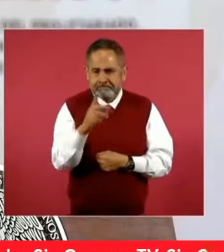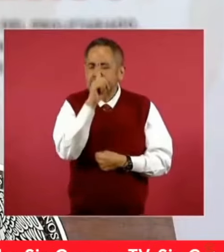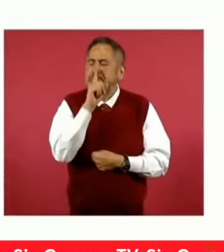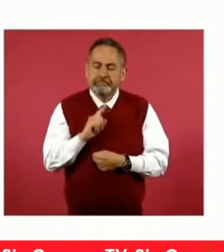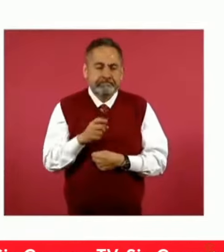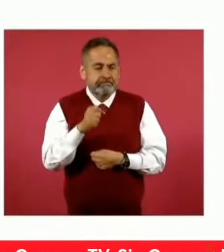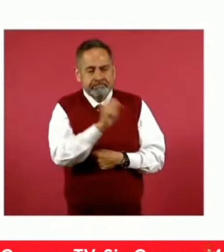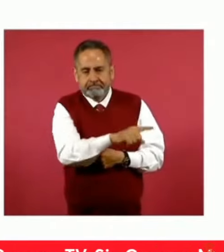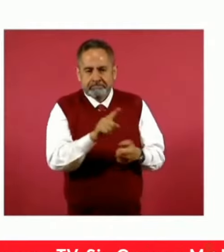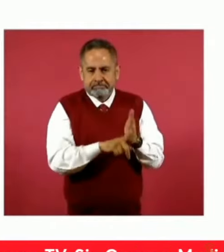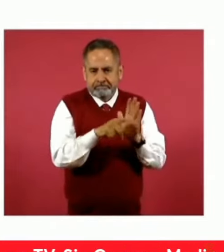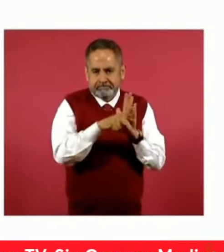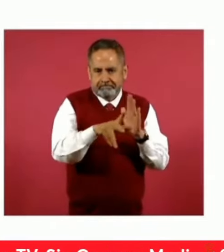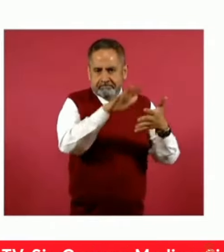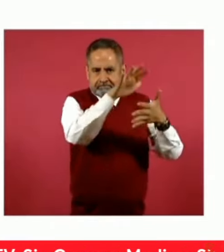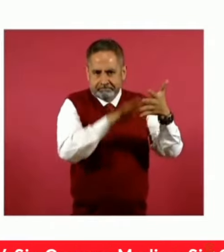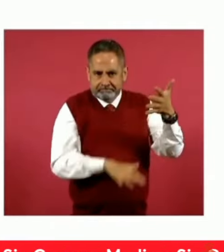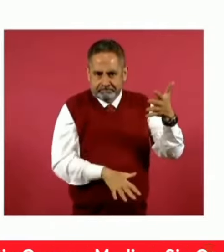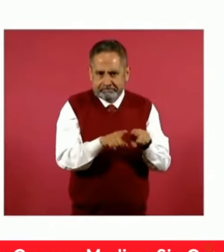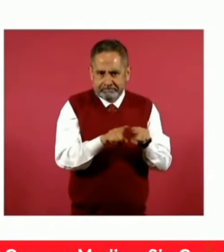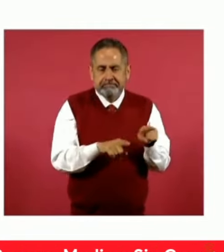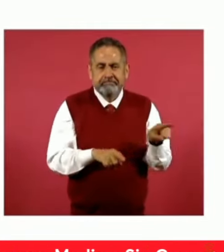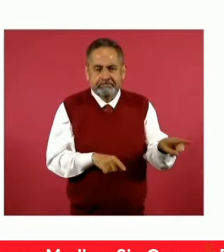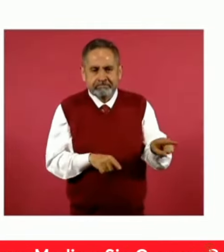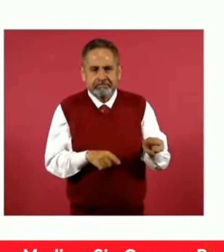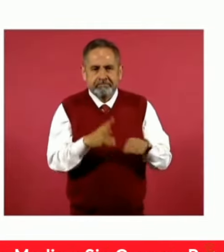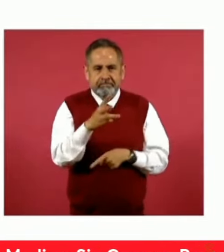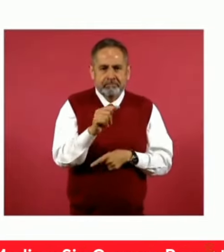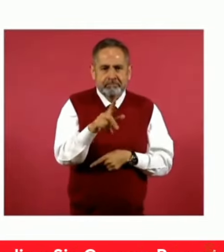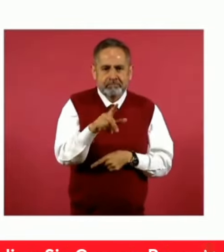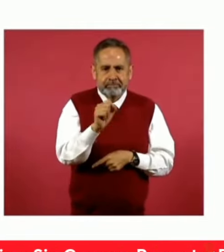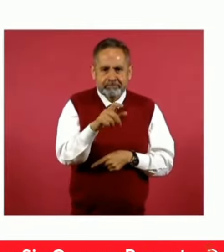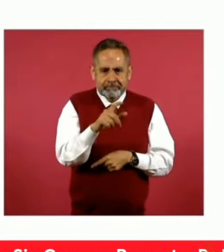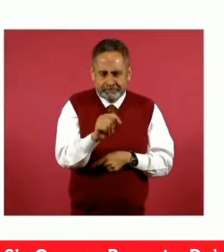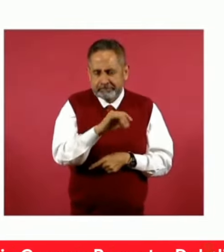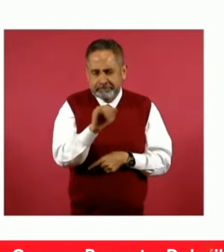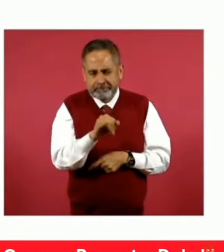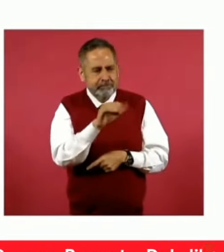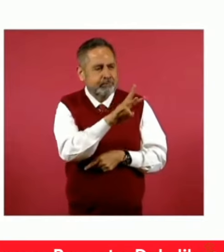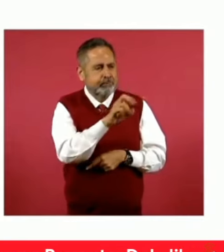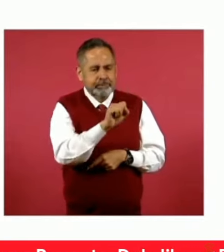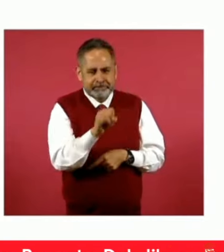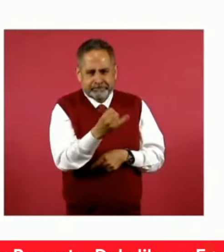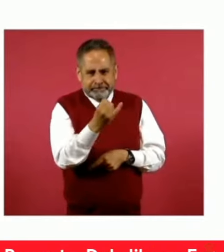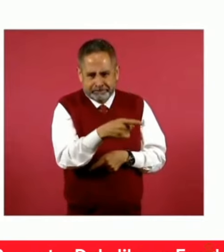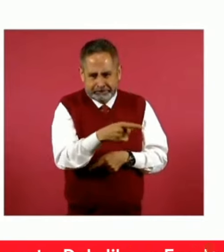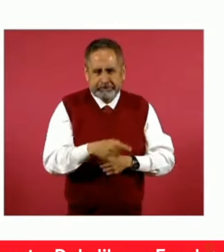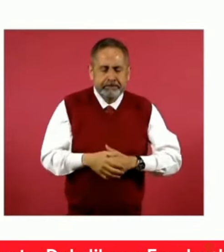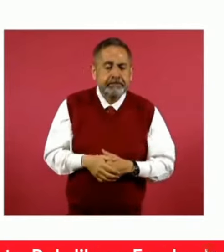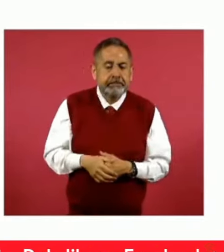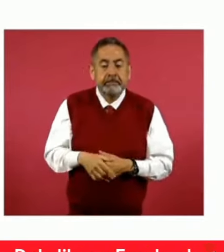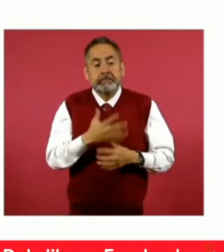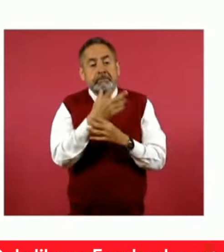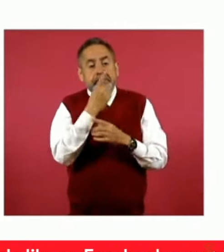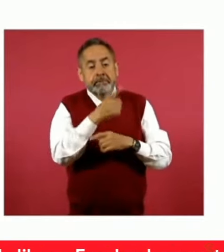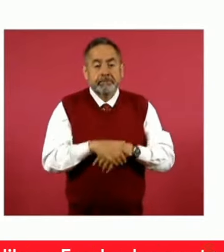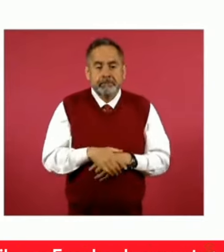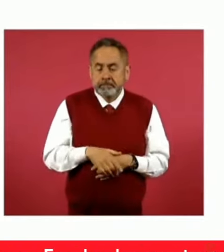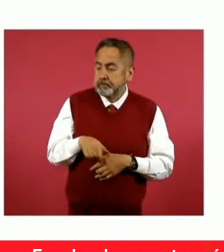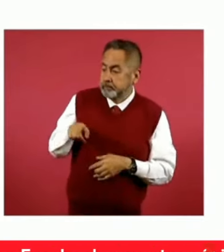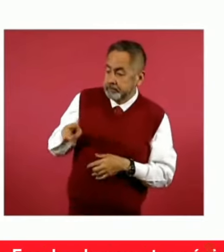encontramos en el artículo publicado por The Wall Street Journal. El primero dice que